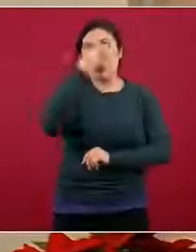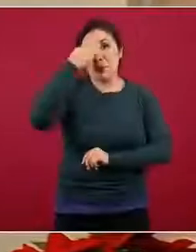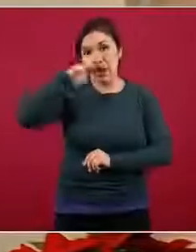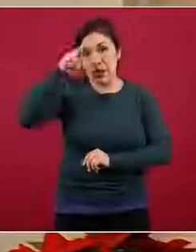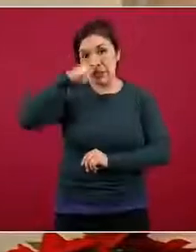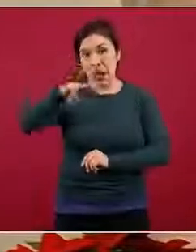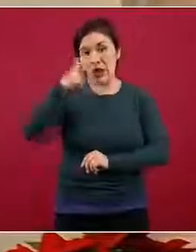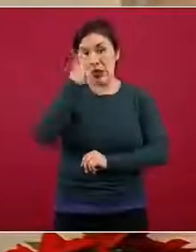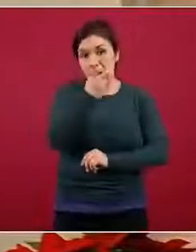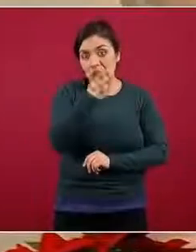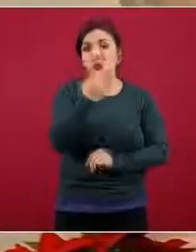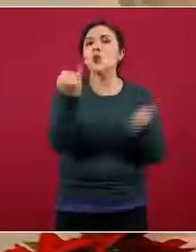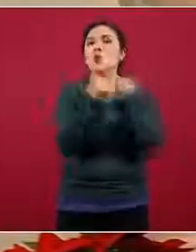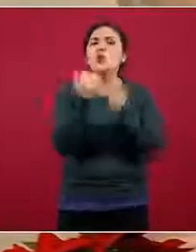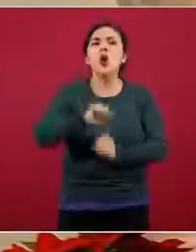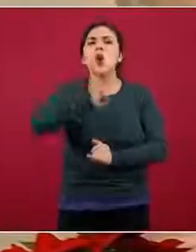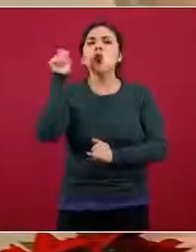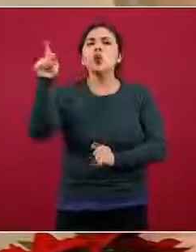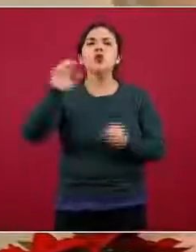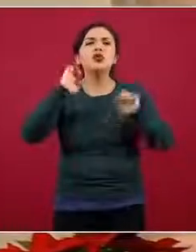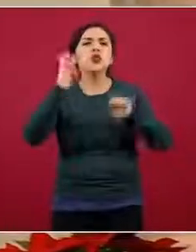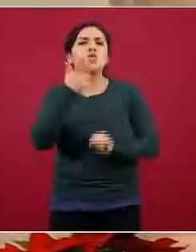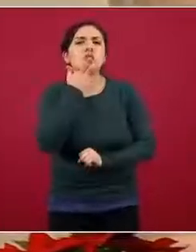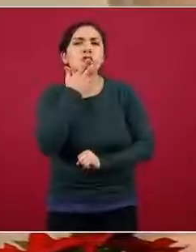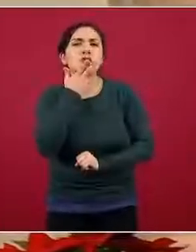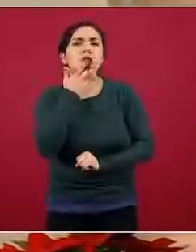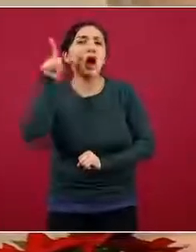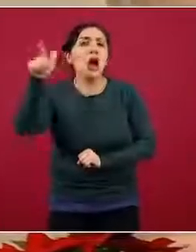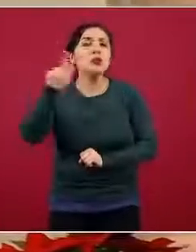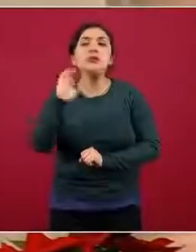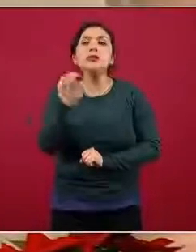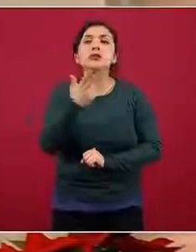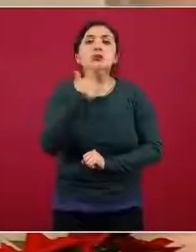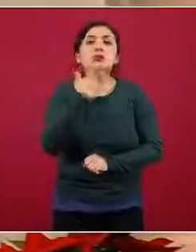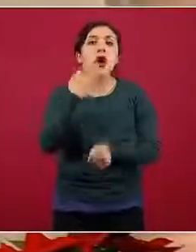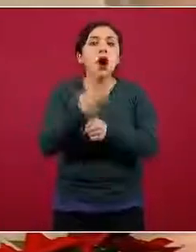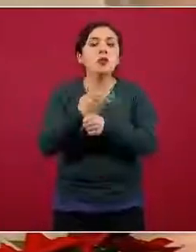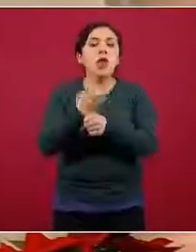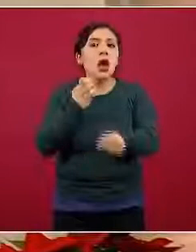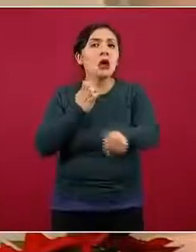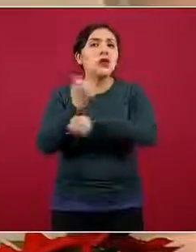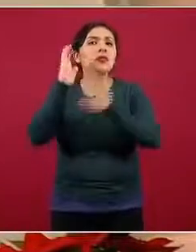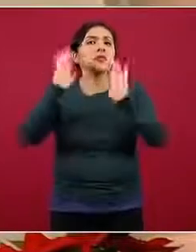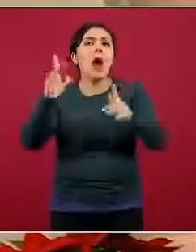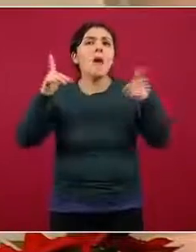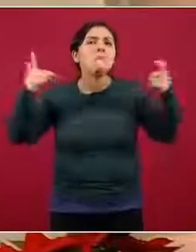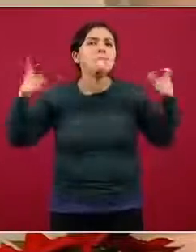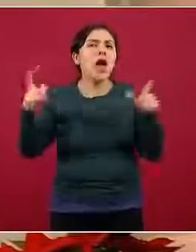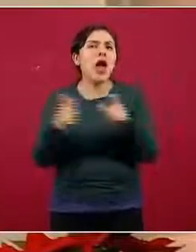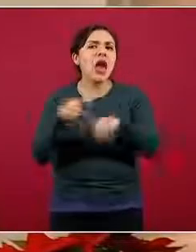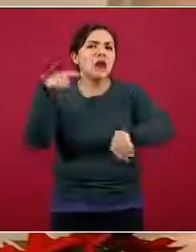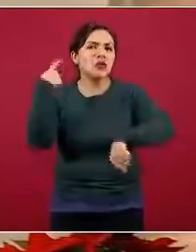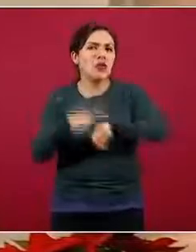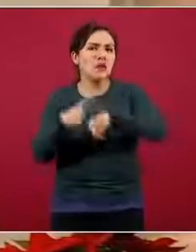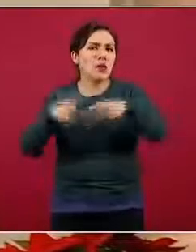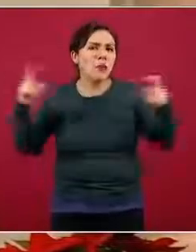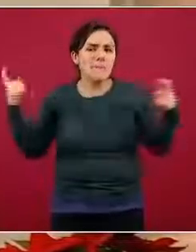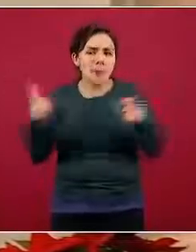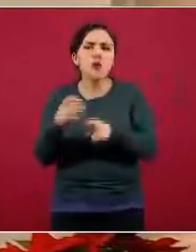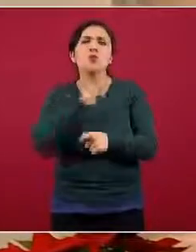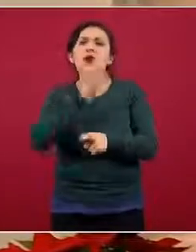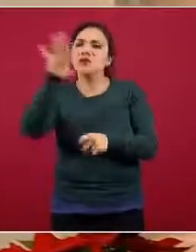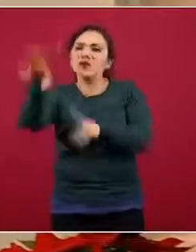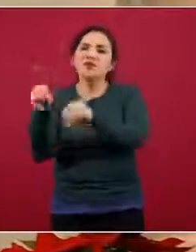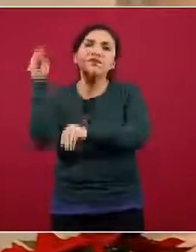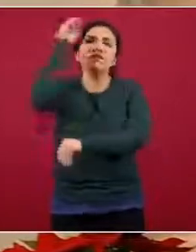y también otro que teníamos en Chihuahua, dado que Chihuahua como estado ya venía descendiendo, pudimos también mover